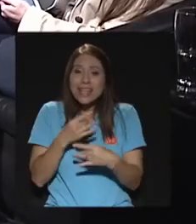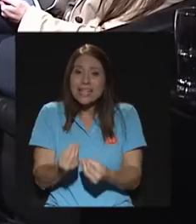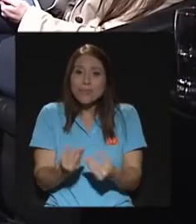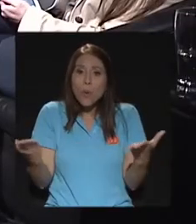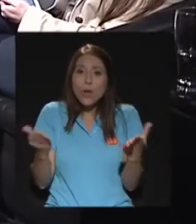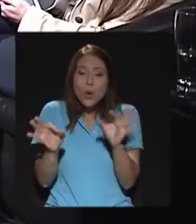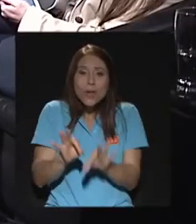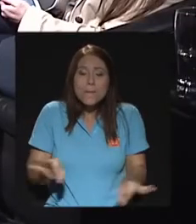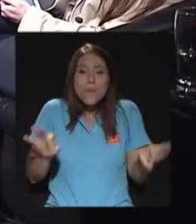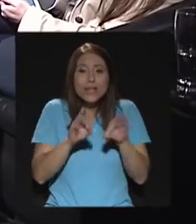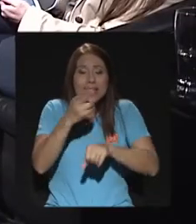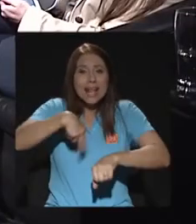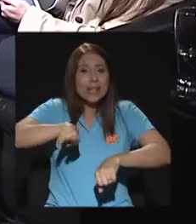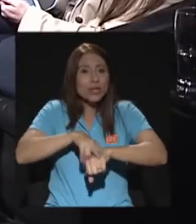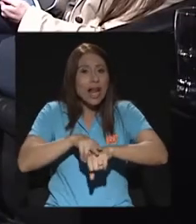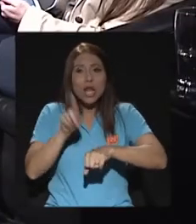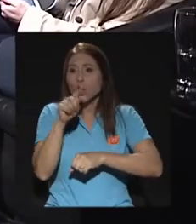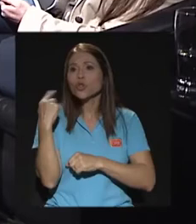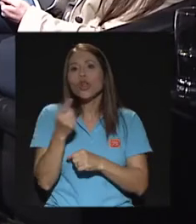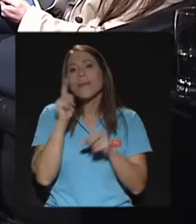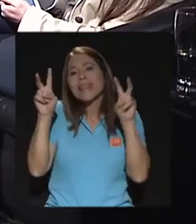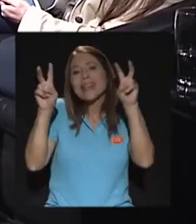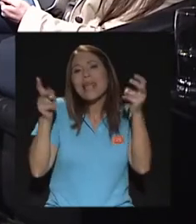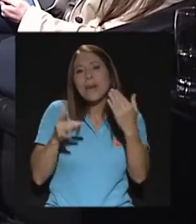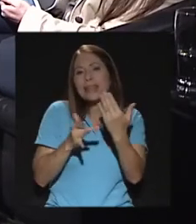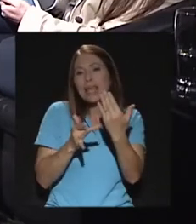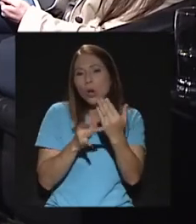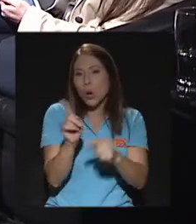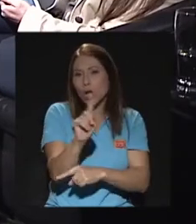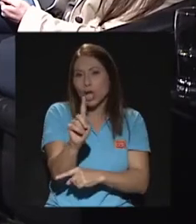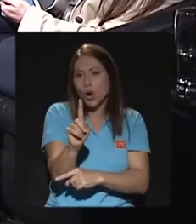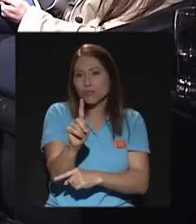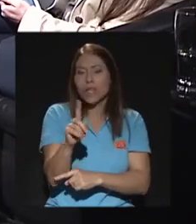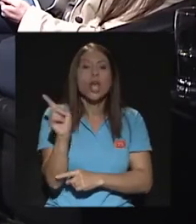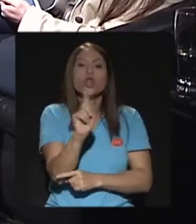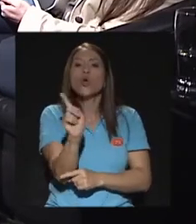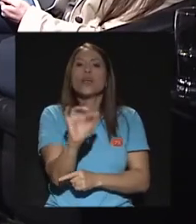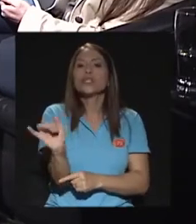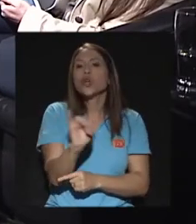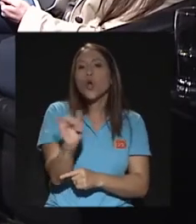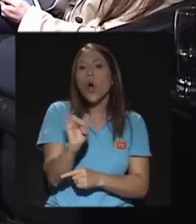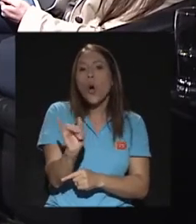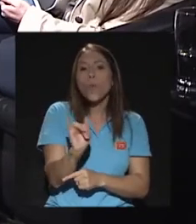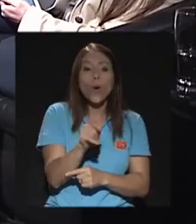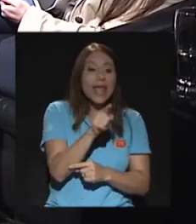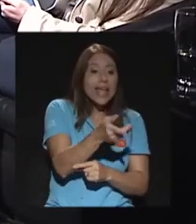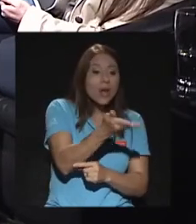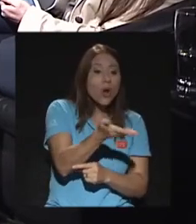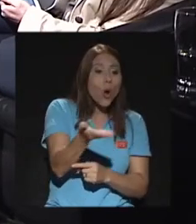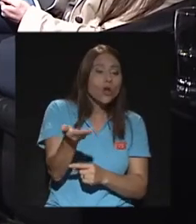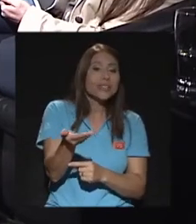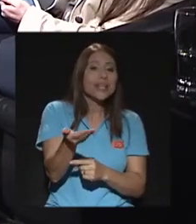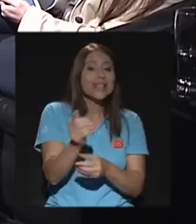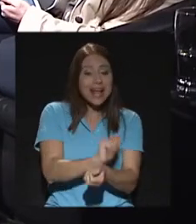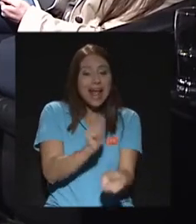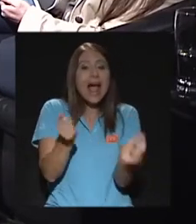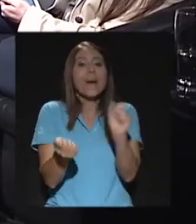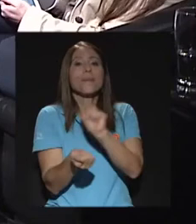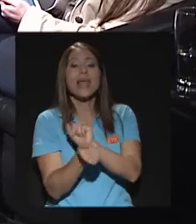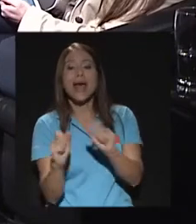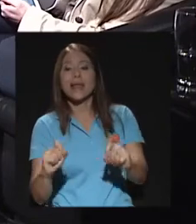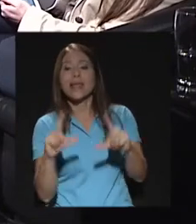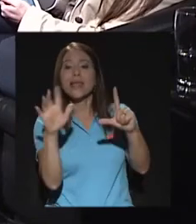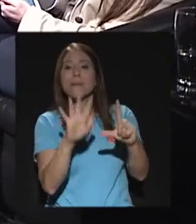es un tema meramente tecnológico, no es cómo poner un estado de cosas en mejor condición de imagen y sonido,